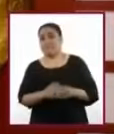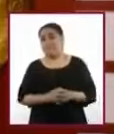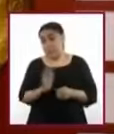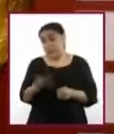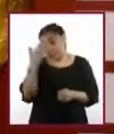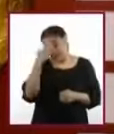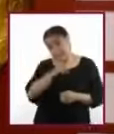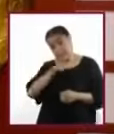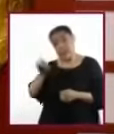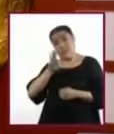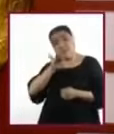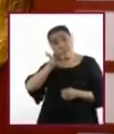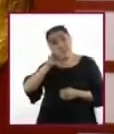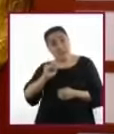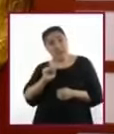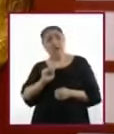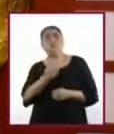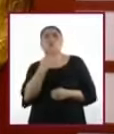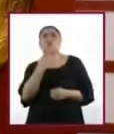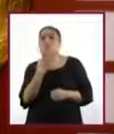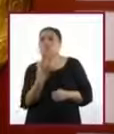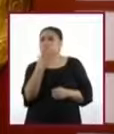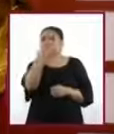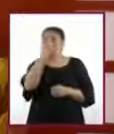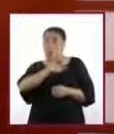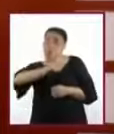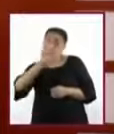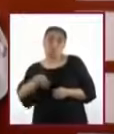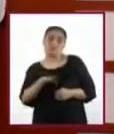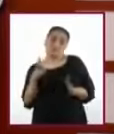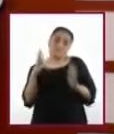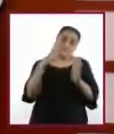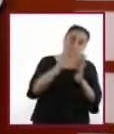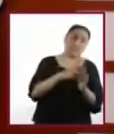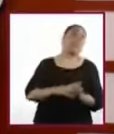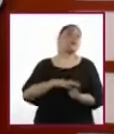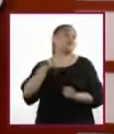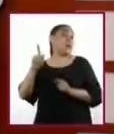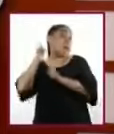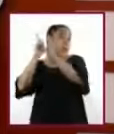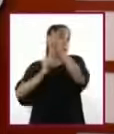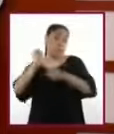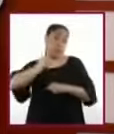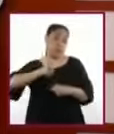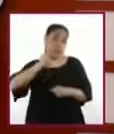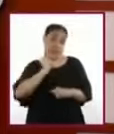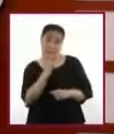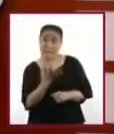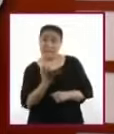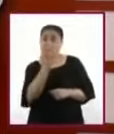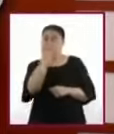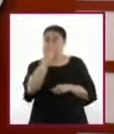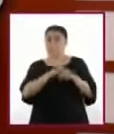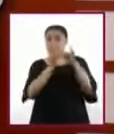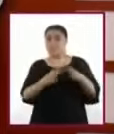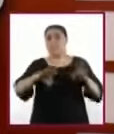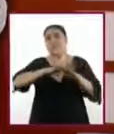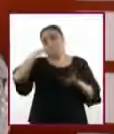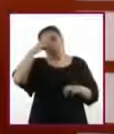en Fenicia se usaron para perpetuar el rostro de los muertos y en la antigua Grecia se convirtieron en elemento esencial del